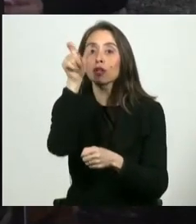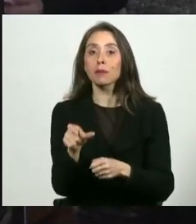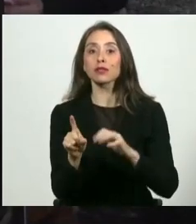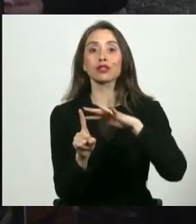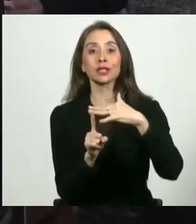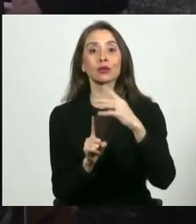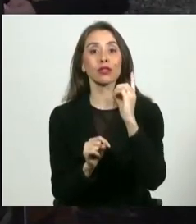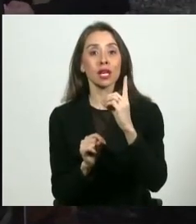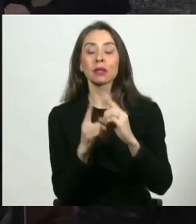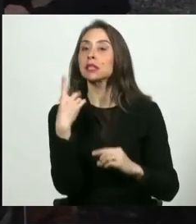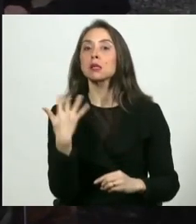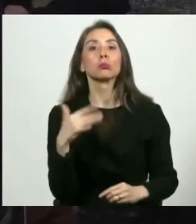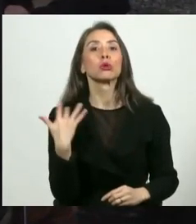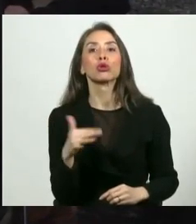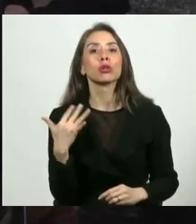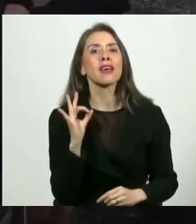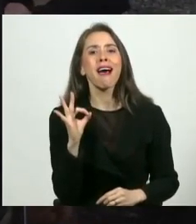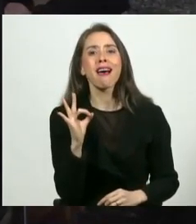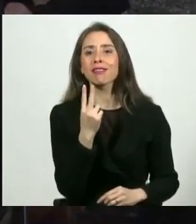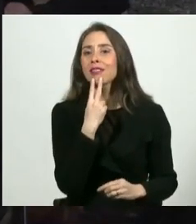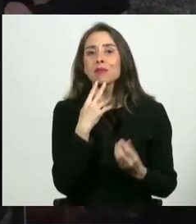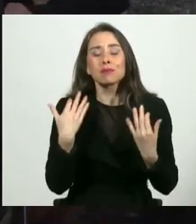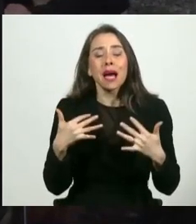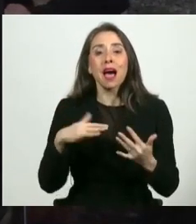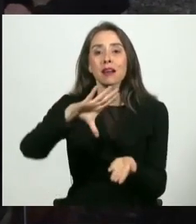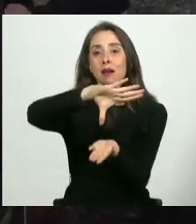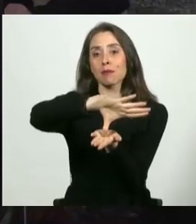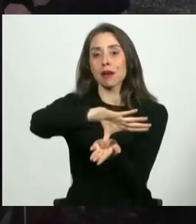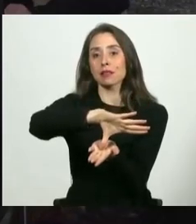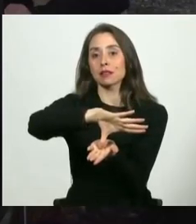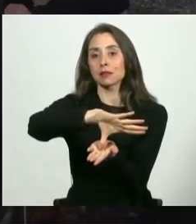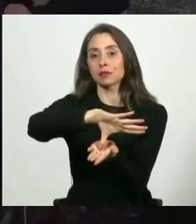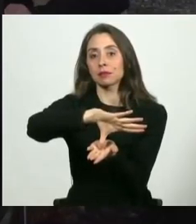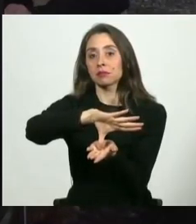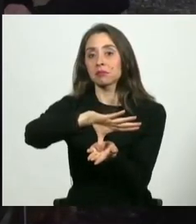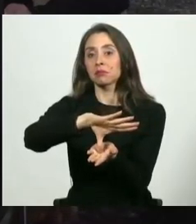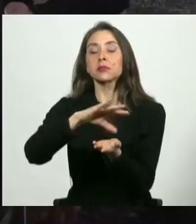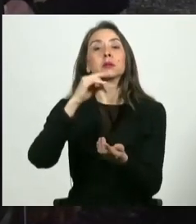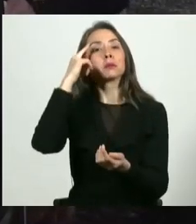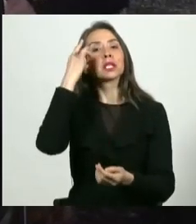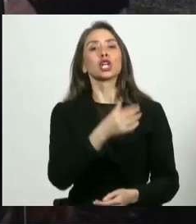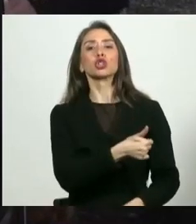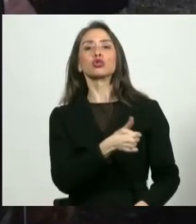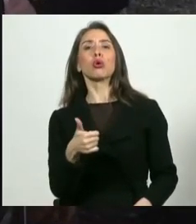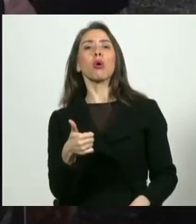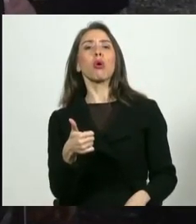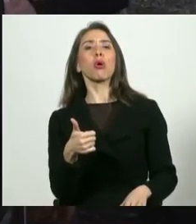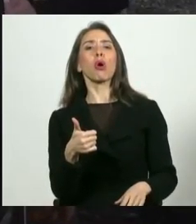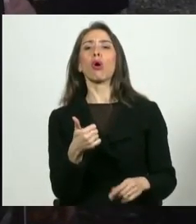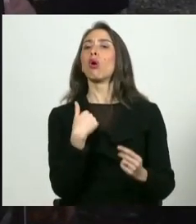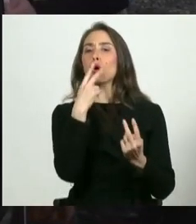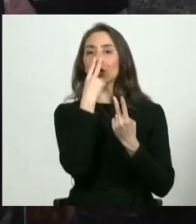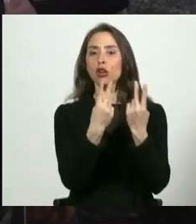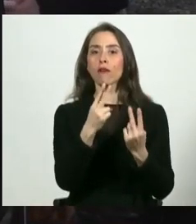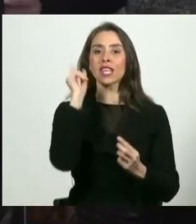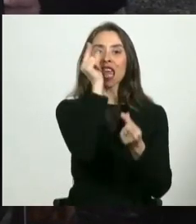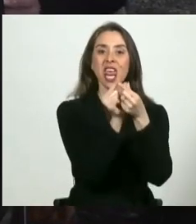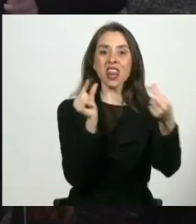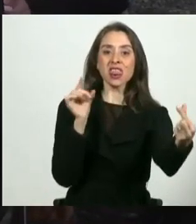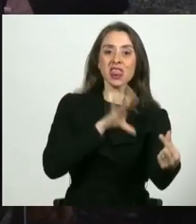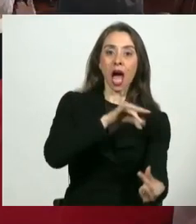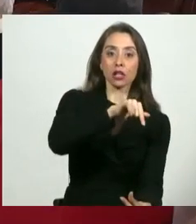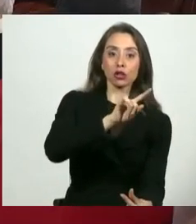discapacidad es vital, es de vital importancia para el país. Y no solamente lo he visto a nivel nacional, sino